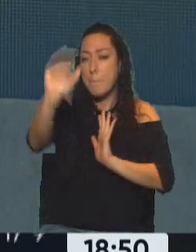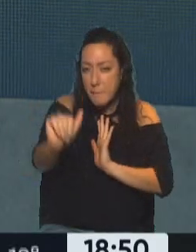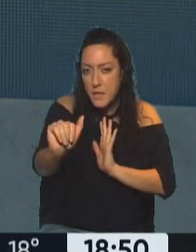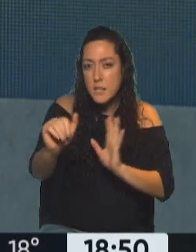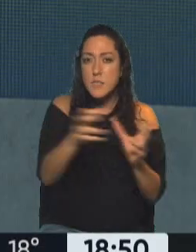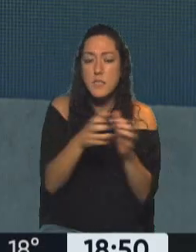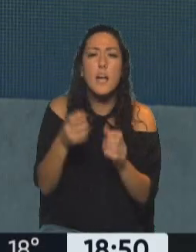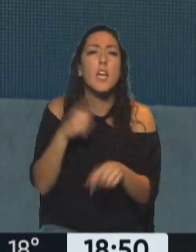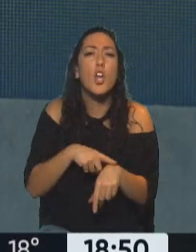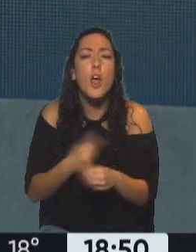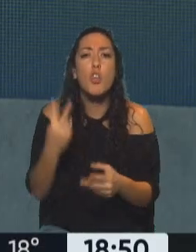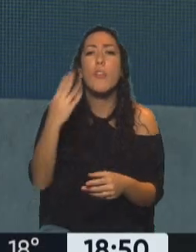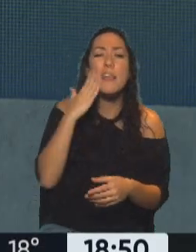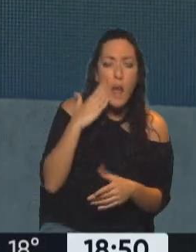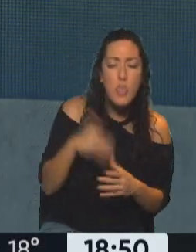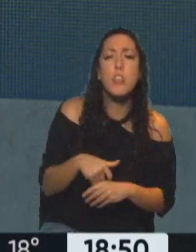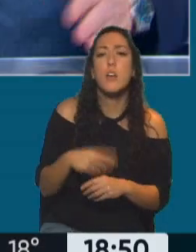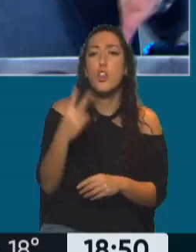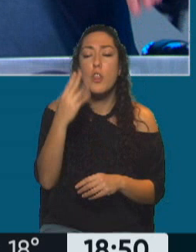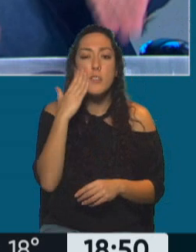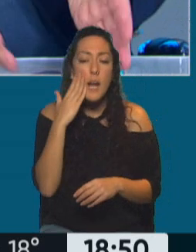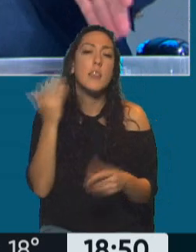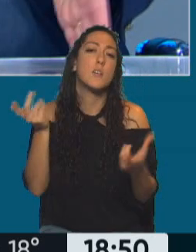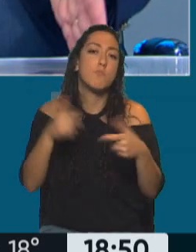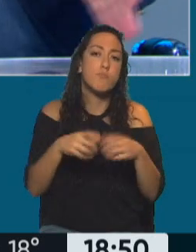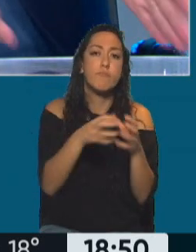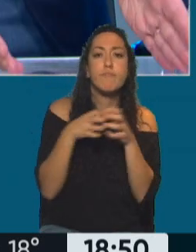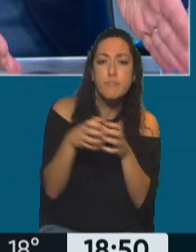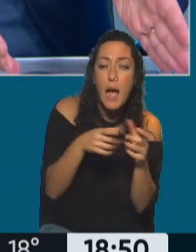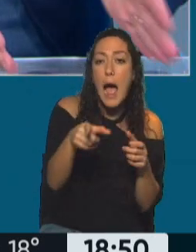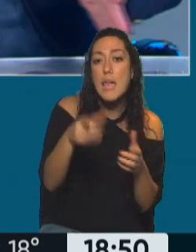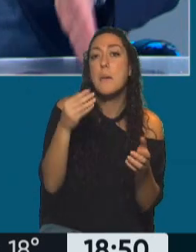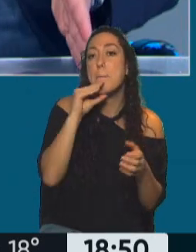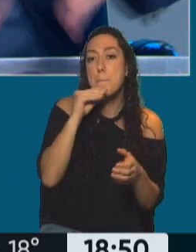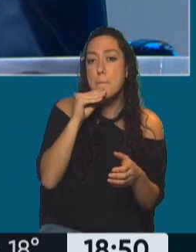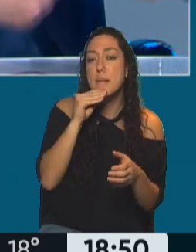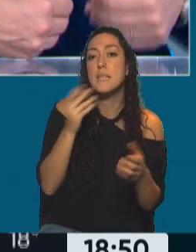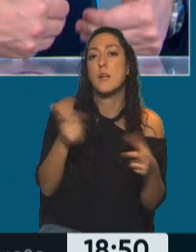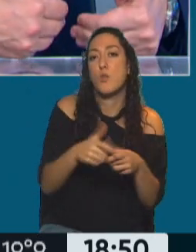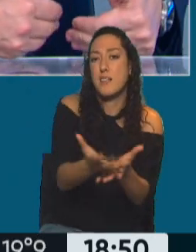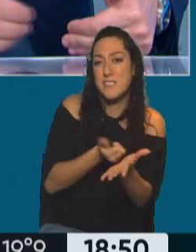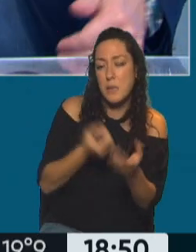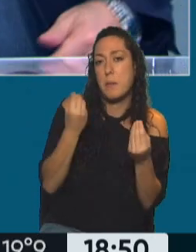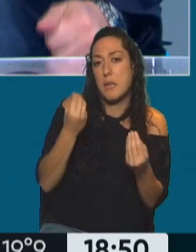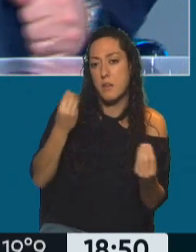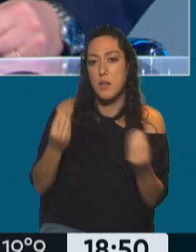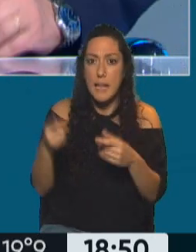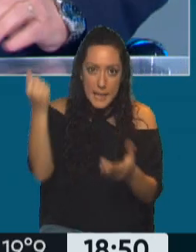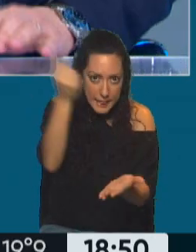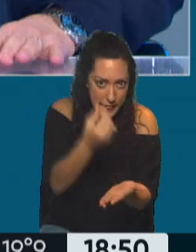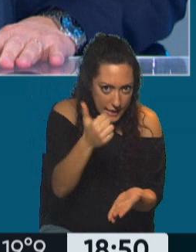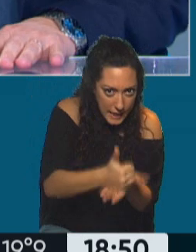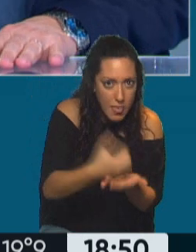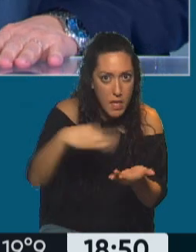de la tarde tenemos la tarde primero se va a aceptar la renuncia de sergio massa a la banca tiene que estar ahí tiene que estar